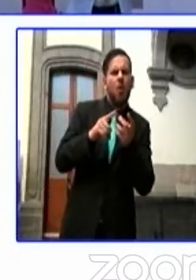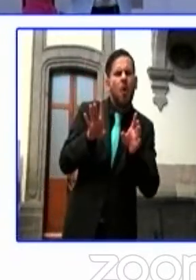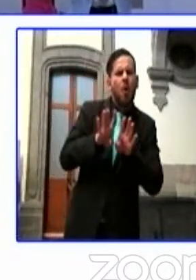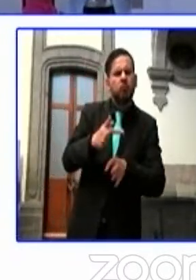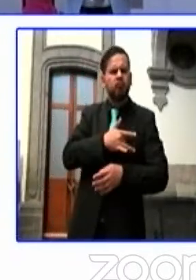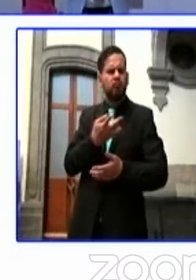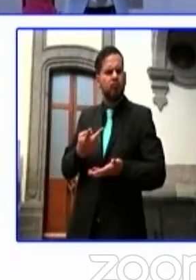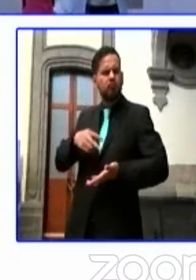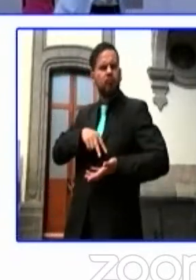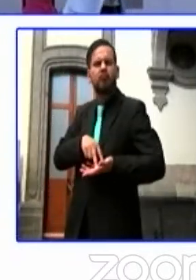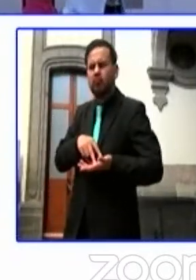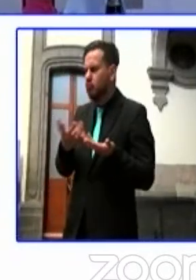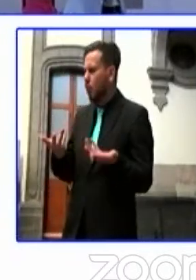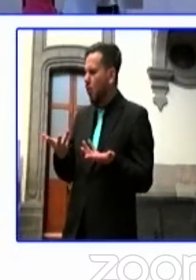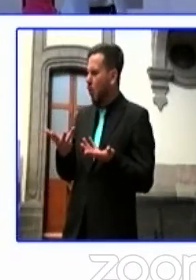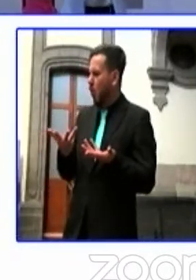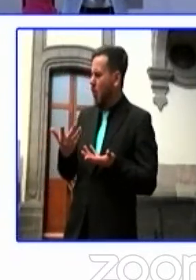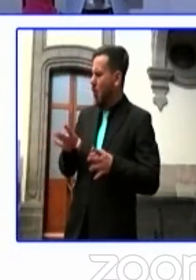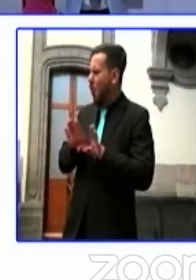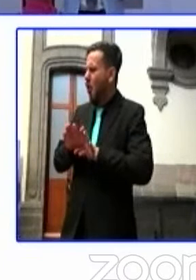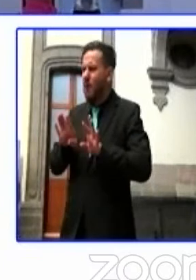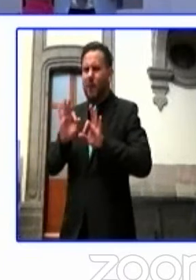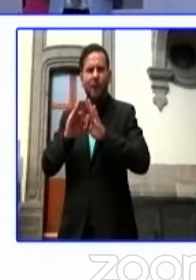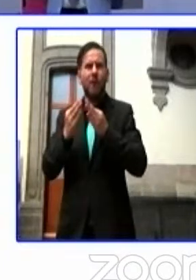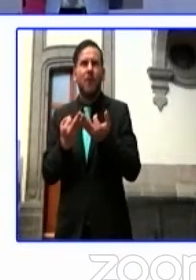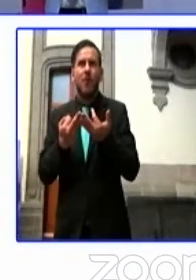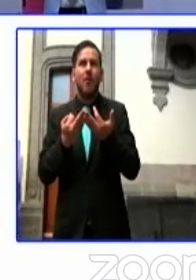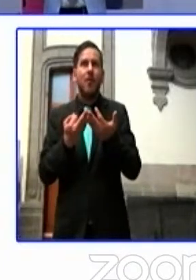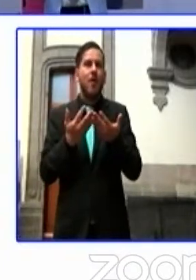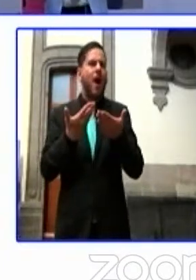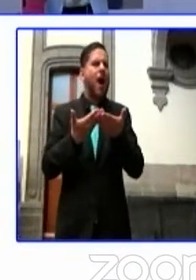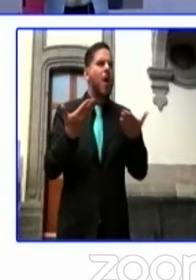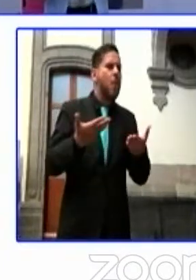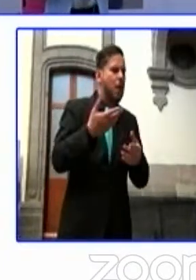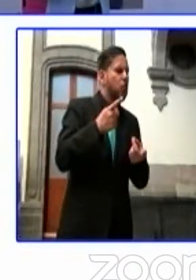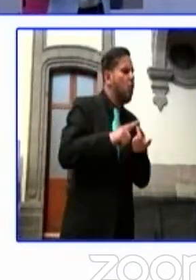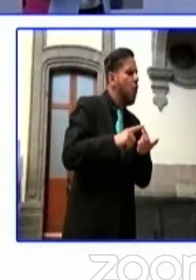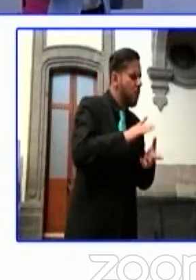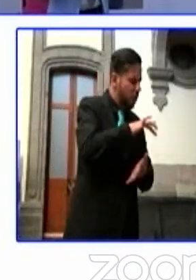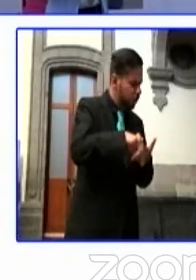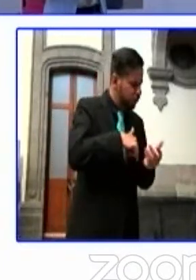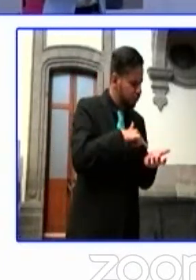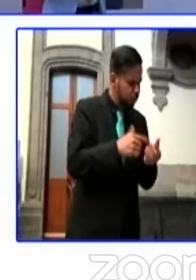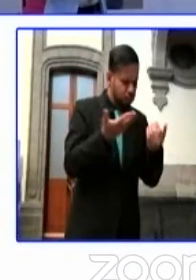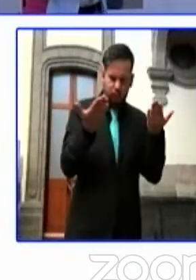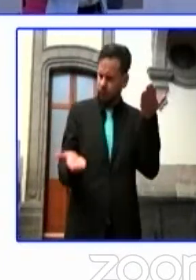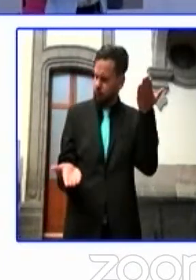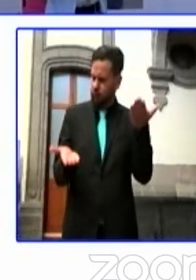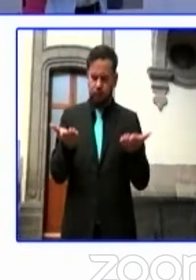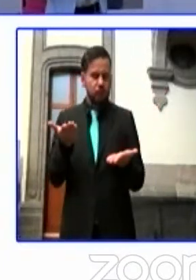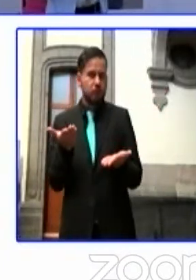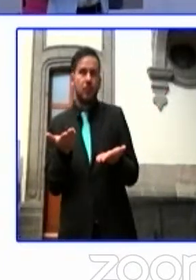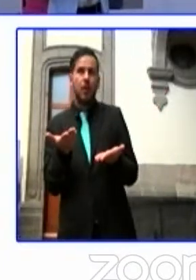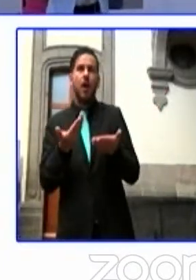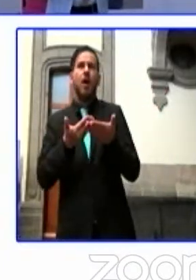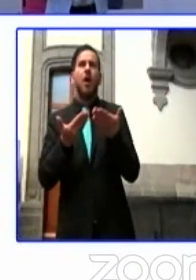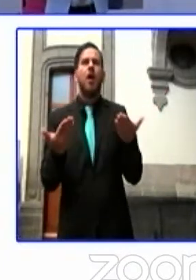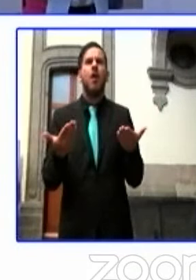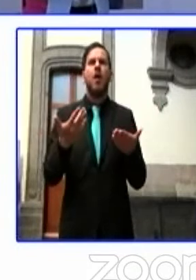y en dónde estábamos en aquel momento y en dónde estamos actualmente. Y lo que es real es que no tenemos